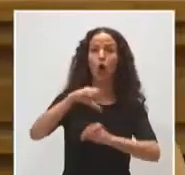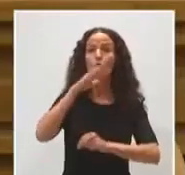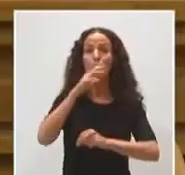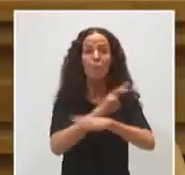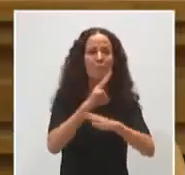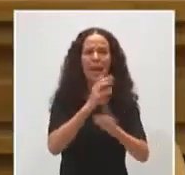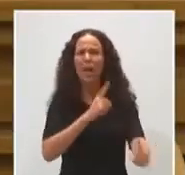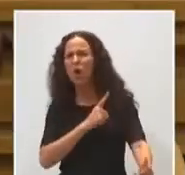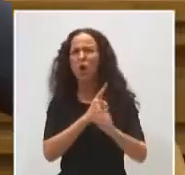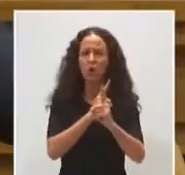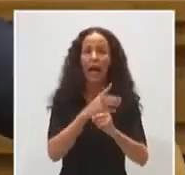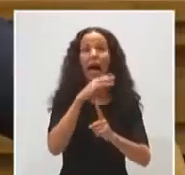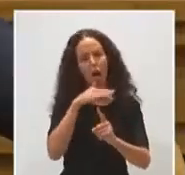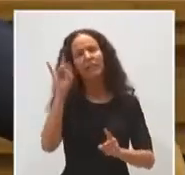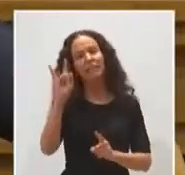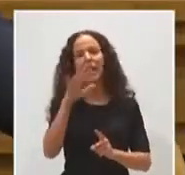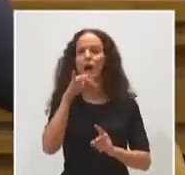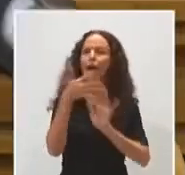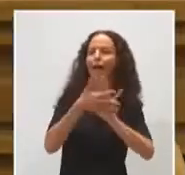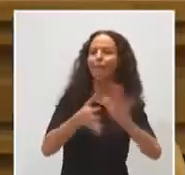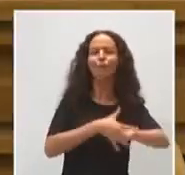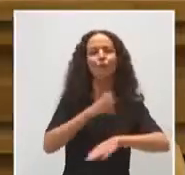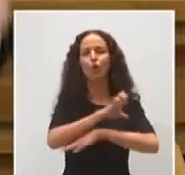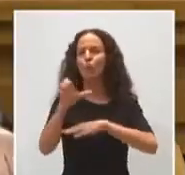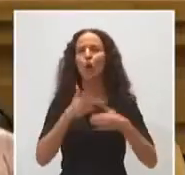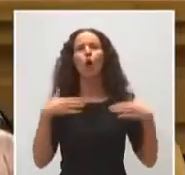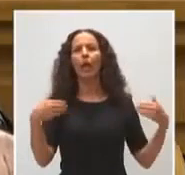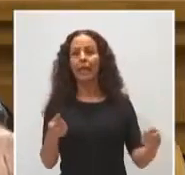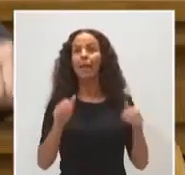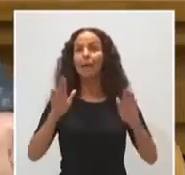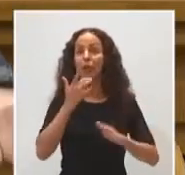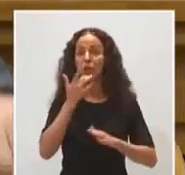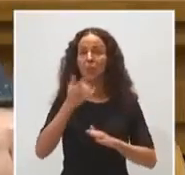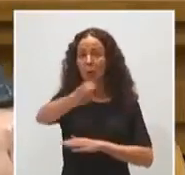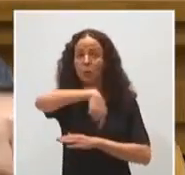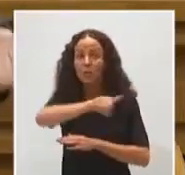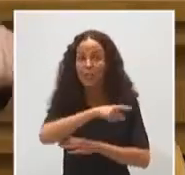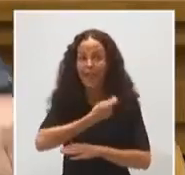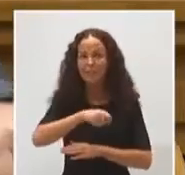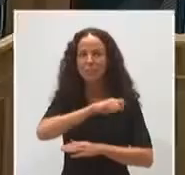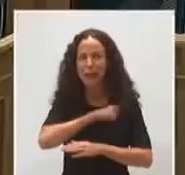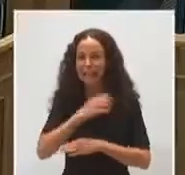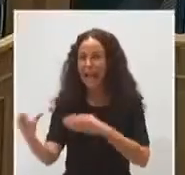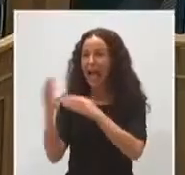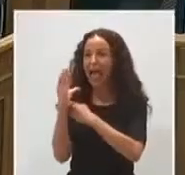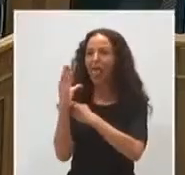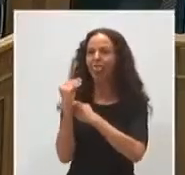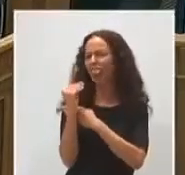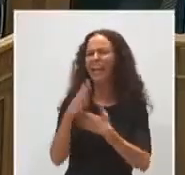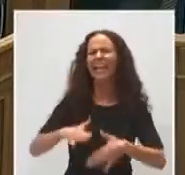contra ahora hablarán de fondos europeos todo lo que quieran pero si llega a ser por ustedes españa no recibe ni un solo euro